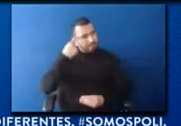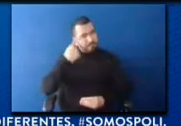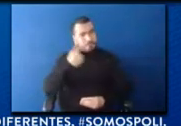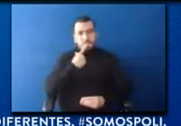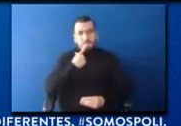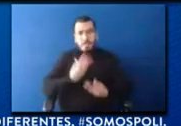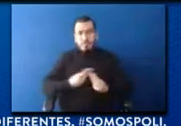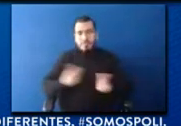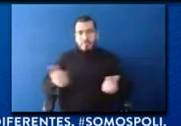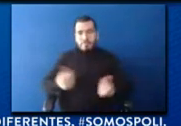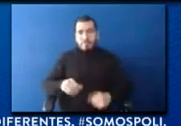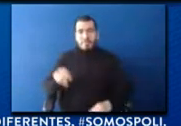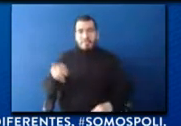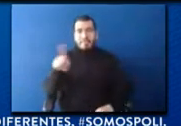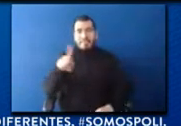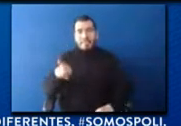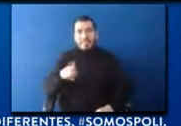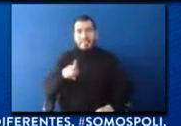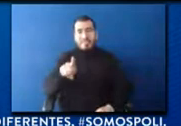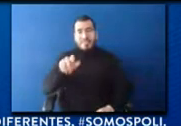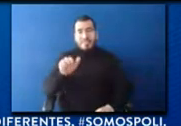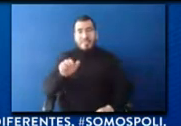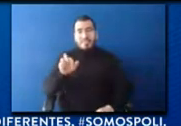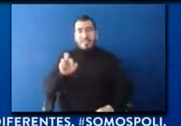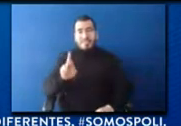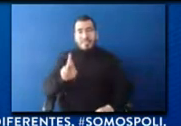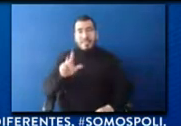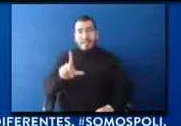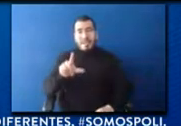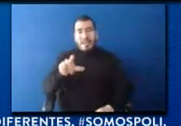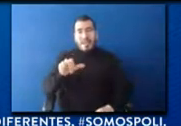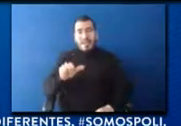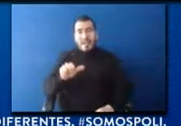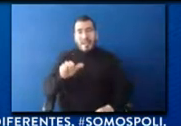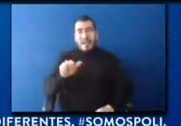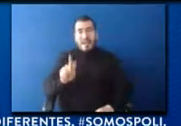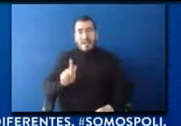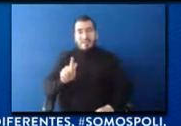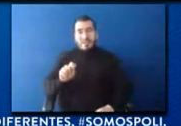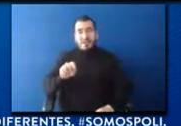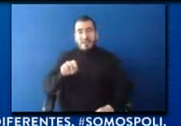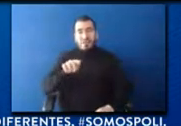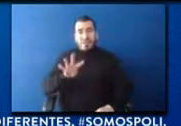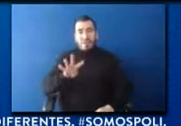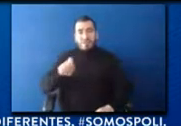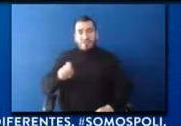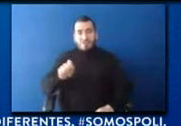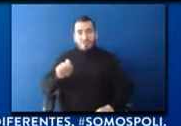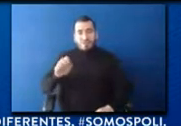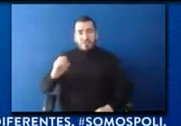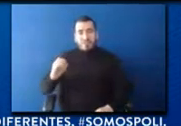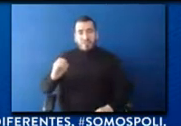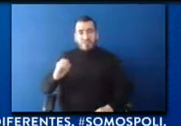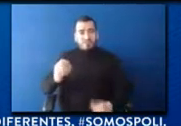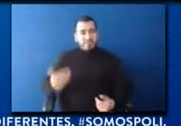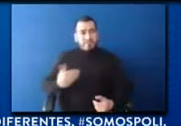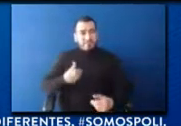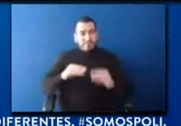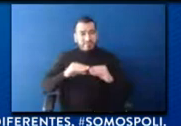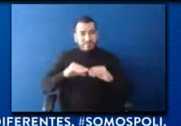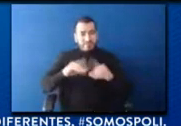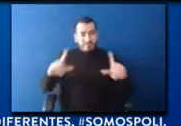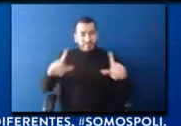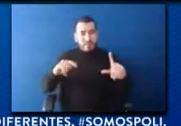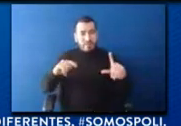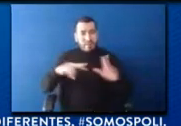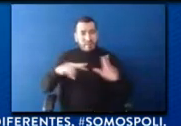Lanzamos el SARLAF 4.0, Sistema de Administración de Riesgos de Lavado de Activos y Financiación del Terrorismo, basado única y exclusivamente en